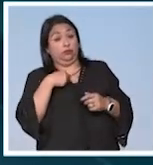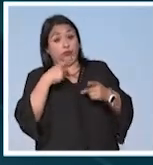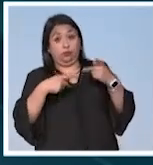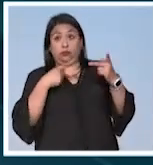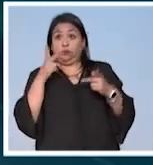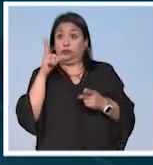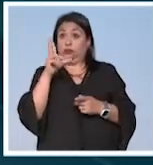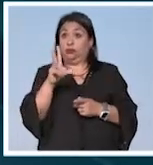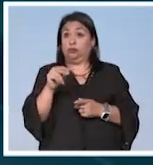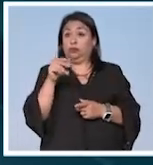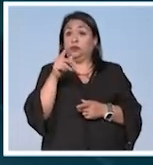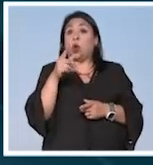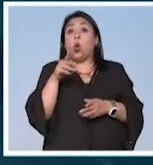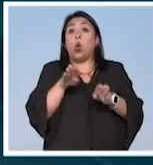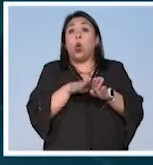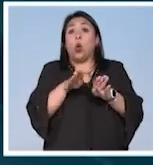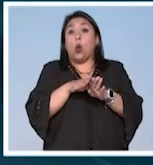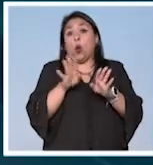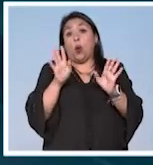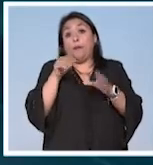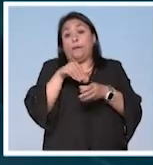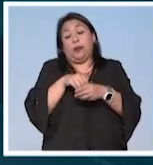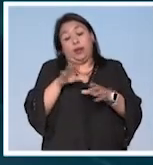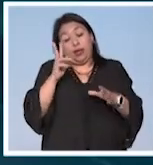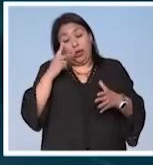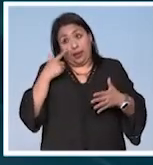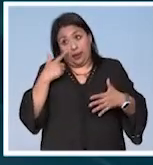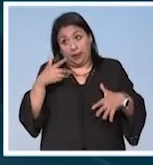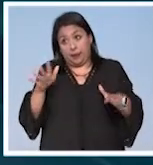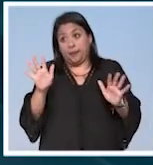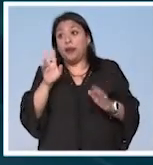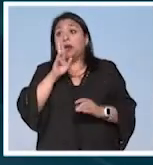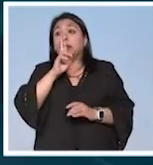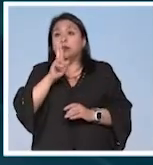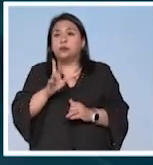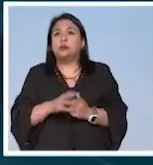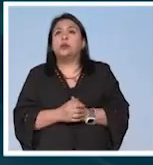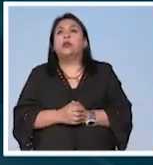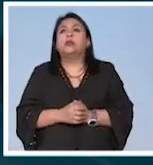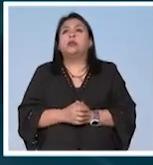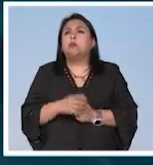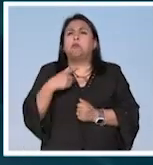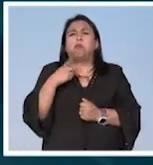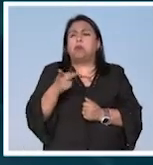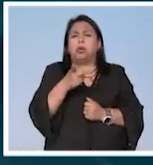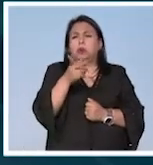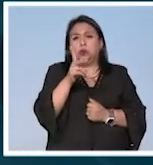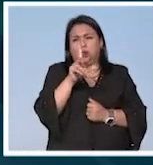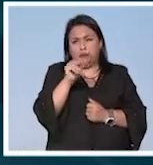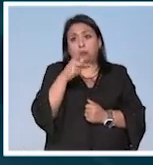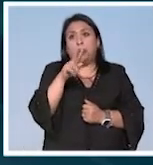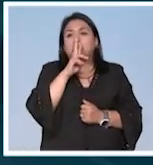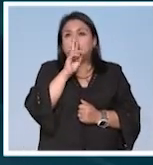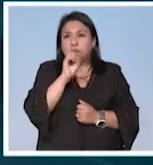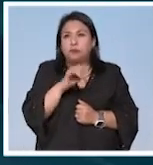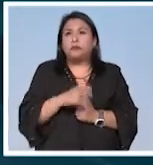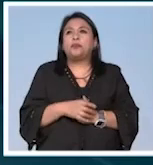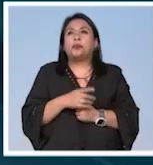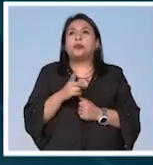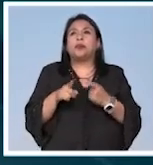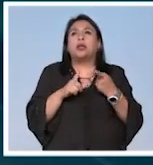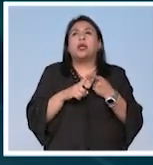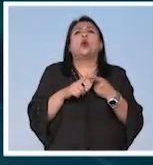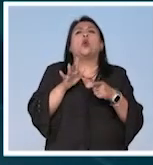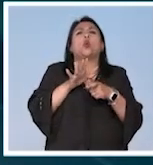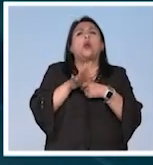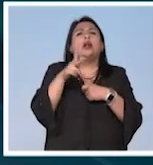que no vayan a ser tan indiscretas vamos a ver eh vamos a ver ya depende más bien la respuesta eh Porque lo las preguntas no son pero las respuestas sí eh la primera